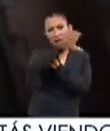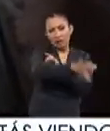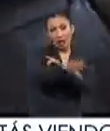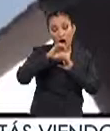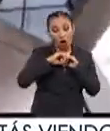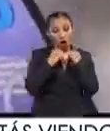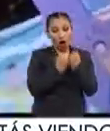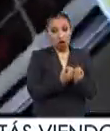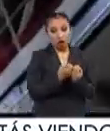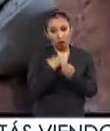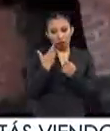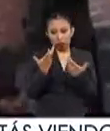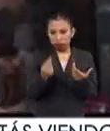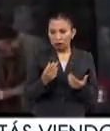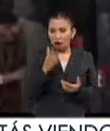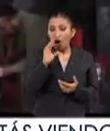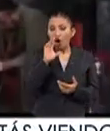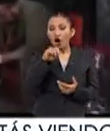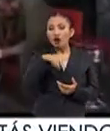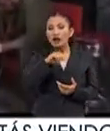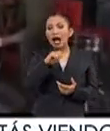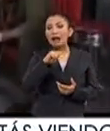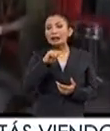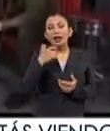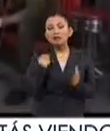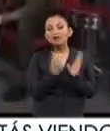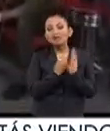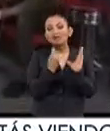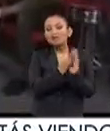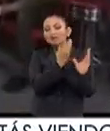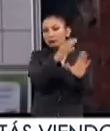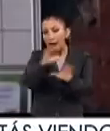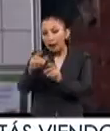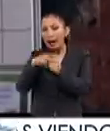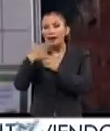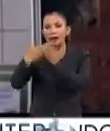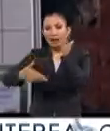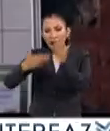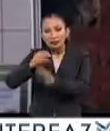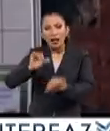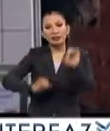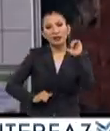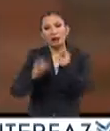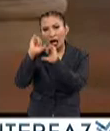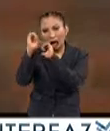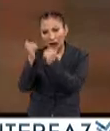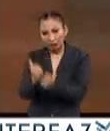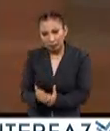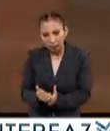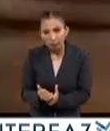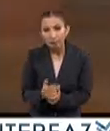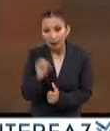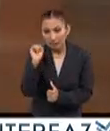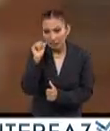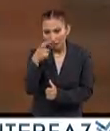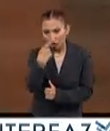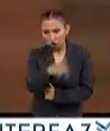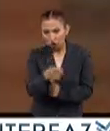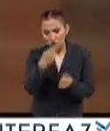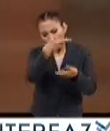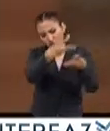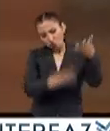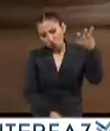la organización no lucrativa Conarte, donde se imparten cursos, talleres y actividades artísticas. Como parte de su